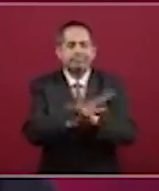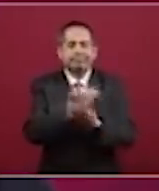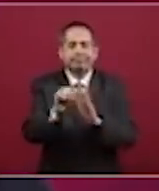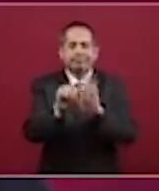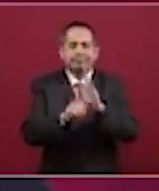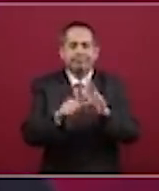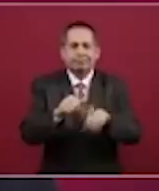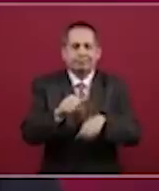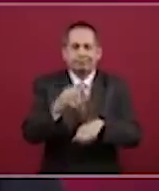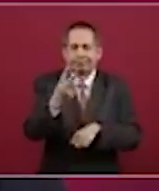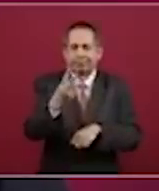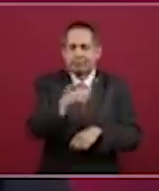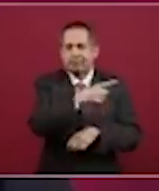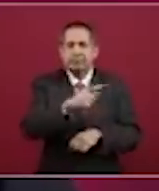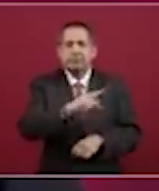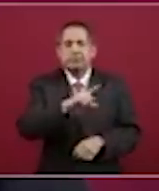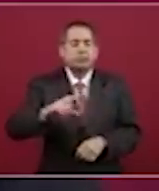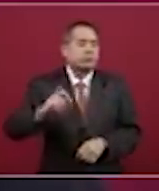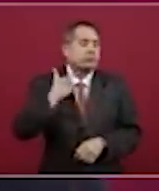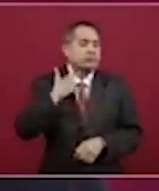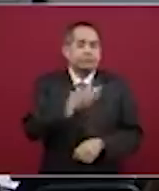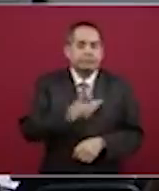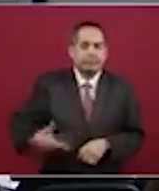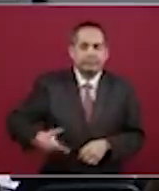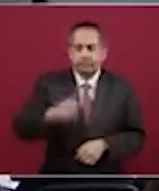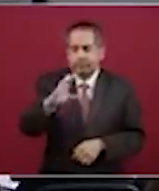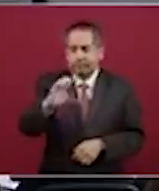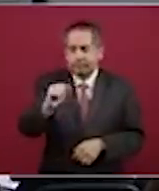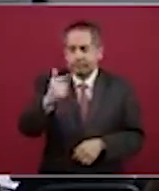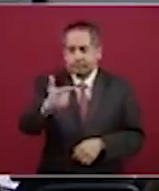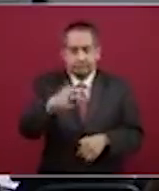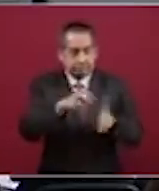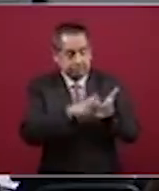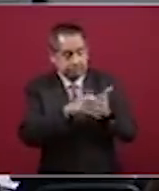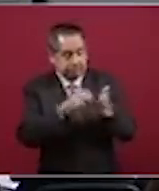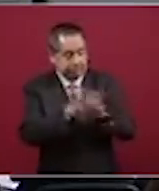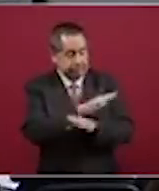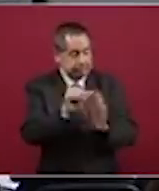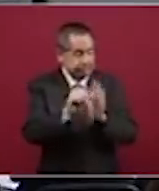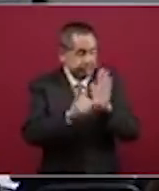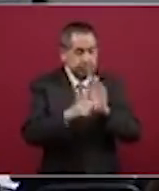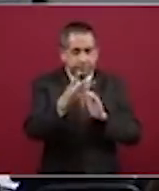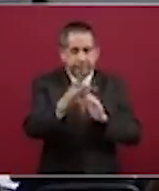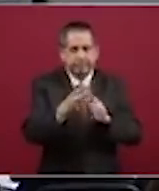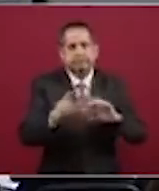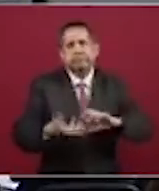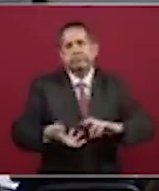tercero durante el gobierno de Salinas. Pero así como eso, otras cosas.